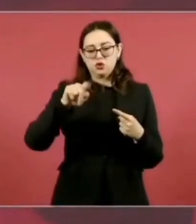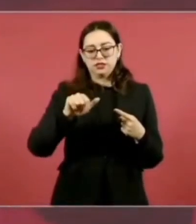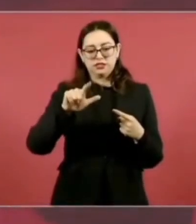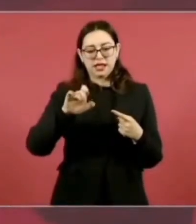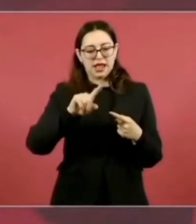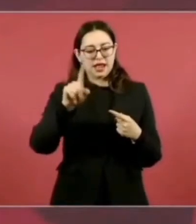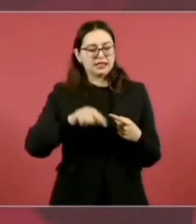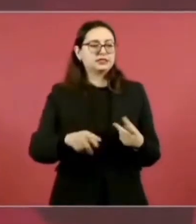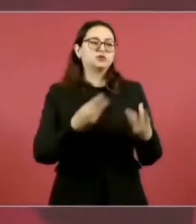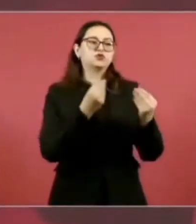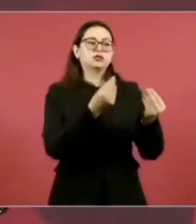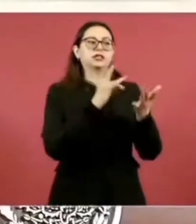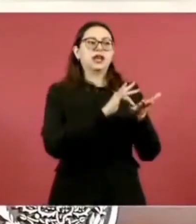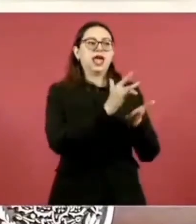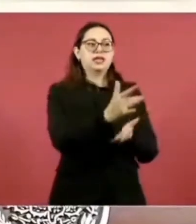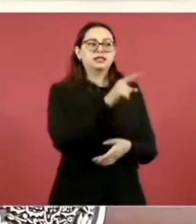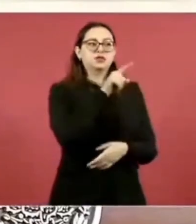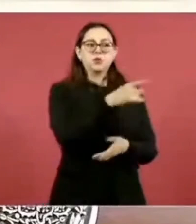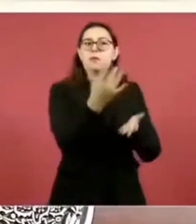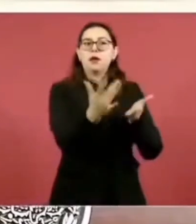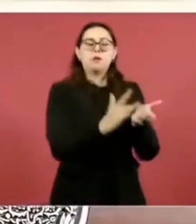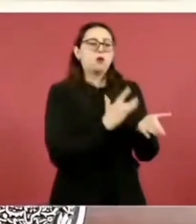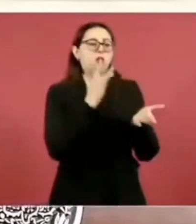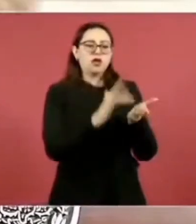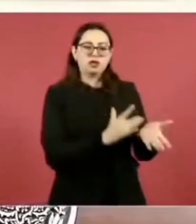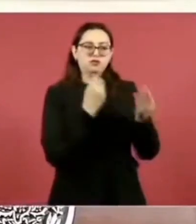por todo su apoyo